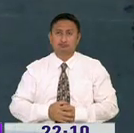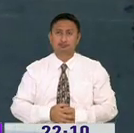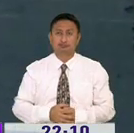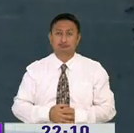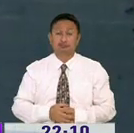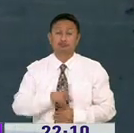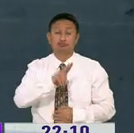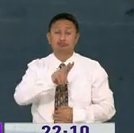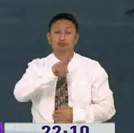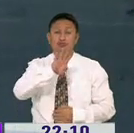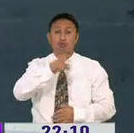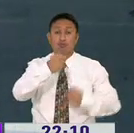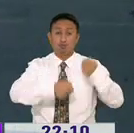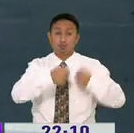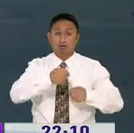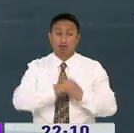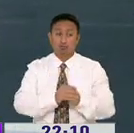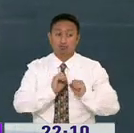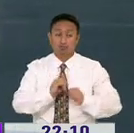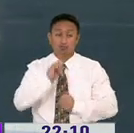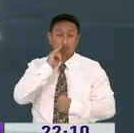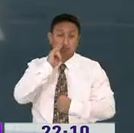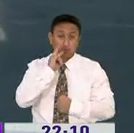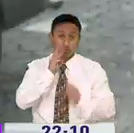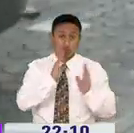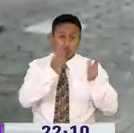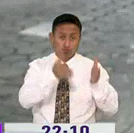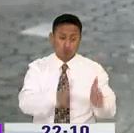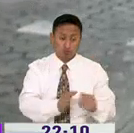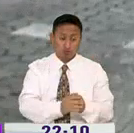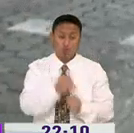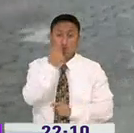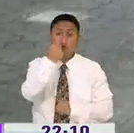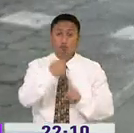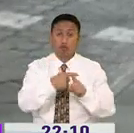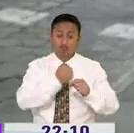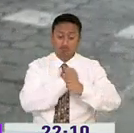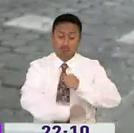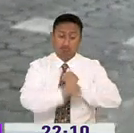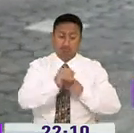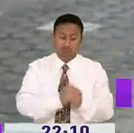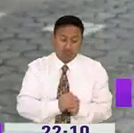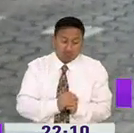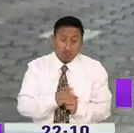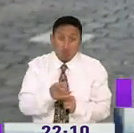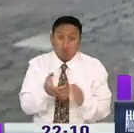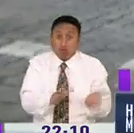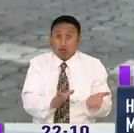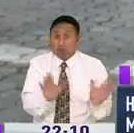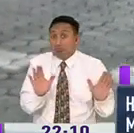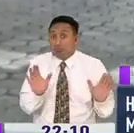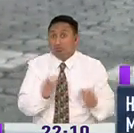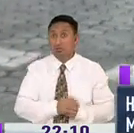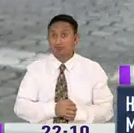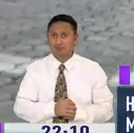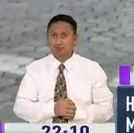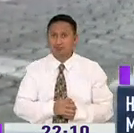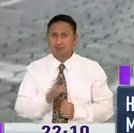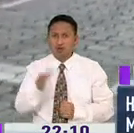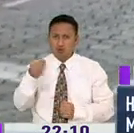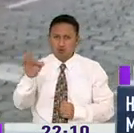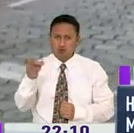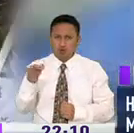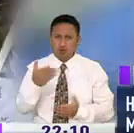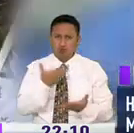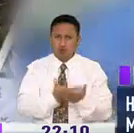Transcurría el 24 de mayo cuando enterraron al niño. Solo tenía un mes de nacido y simplemente se dio a conocer que murió. Nada más. No había documentos